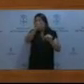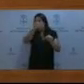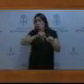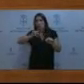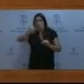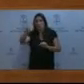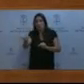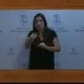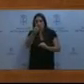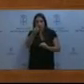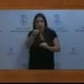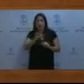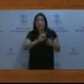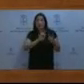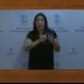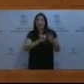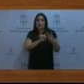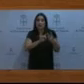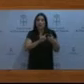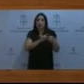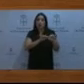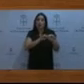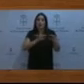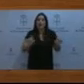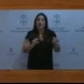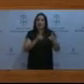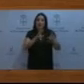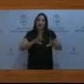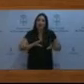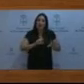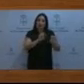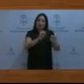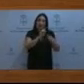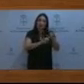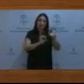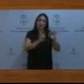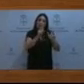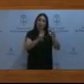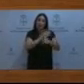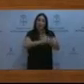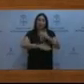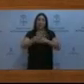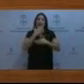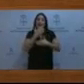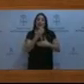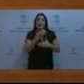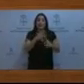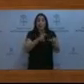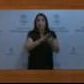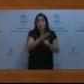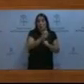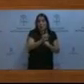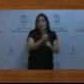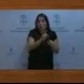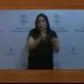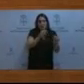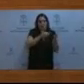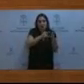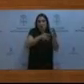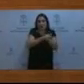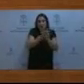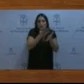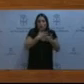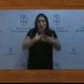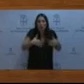autónomas. Segundo, que las plazas vacantes reservadas para personas con discapacidad que queden desiertas en cualquiera de los sistemas de acceso